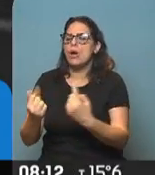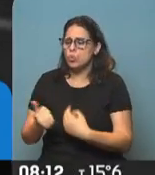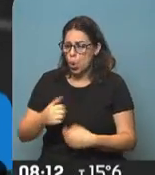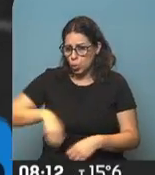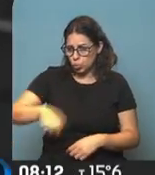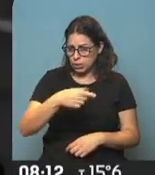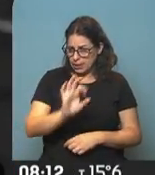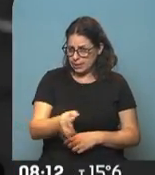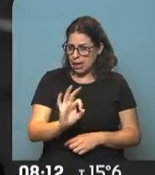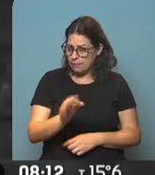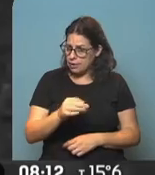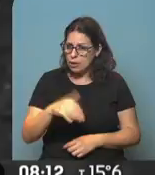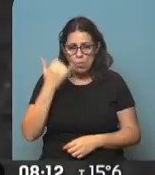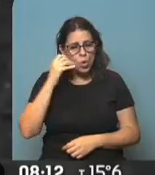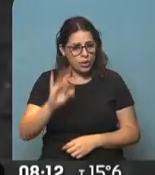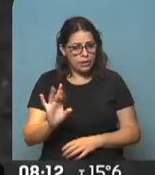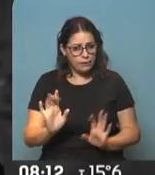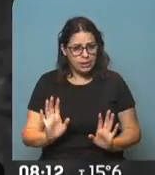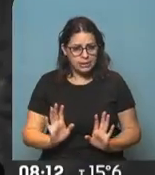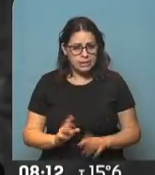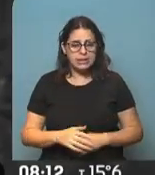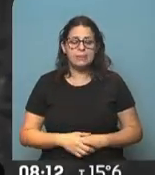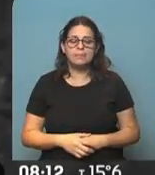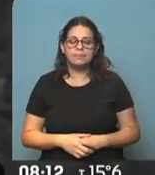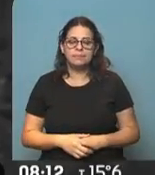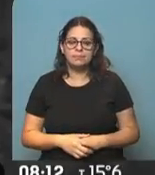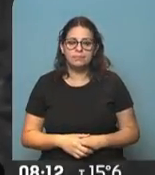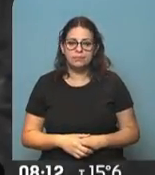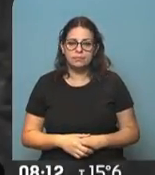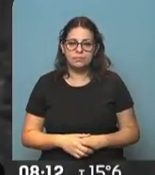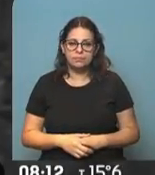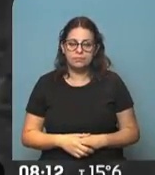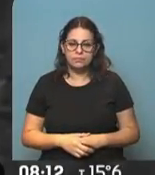ustedes saben que era muy difícil hacerlo.